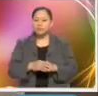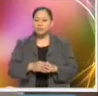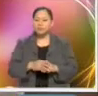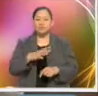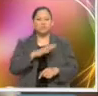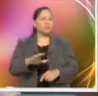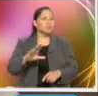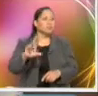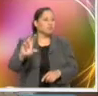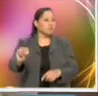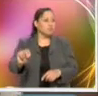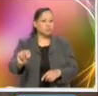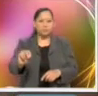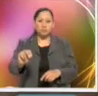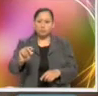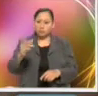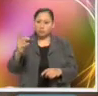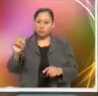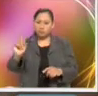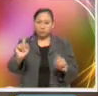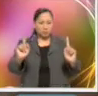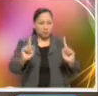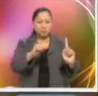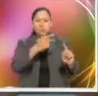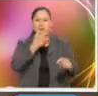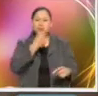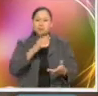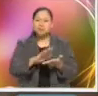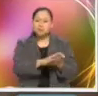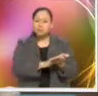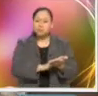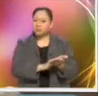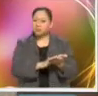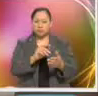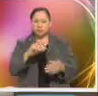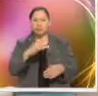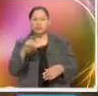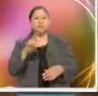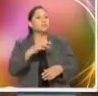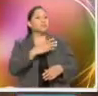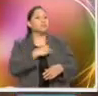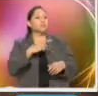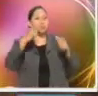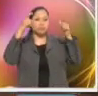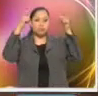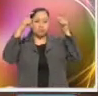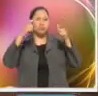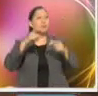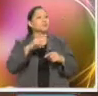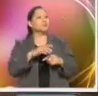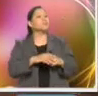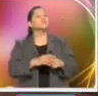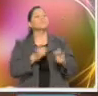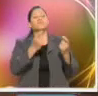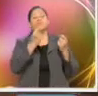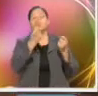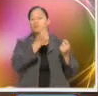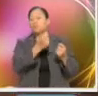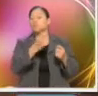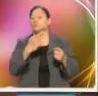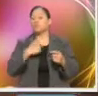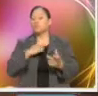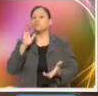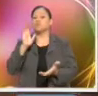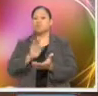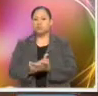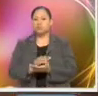negó rotundamente a que esta relación fructificara. Pero su hija le dijo: hazle como quieras, yo me voy